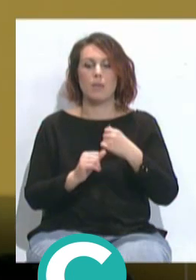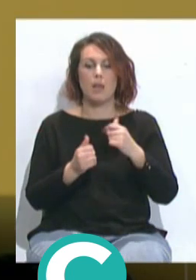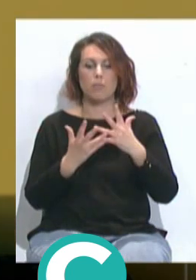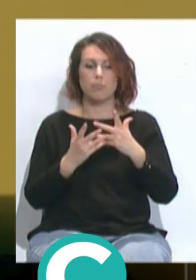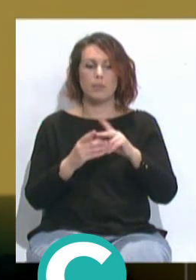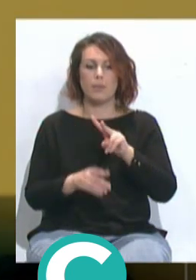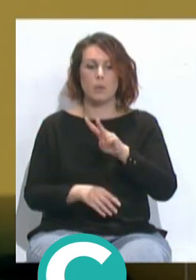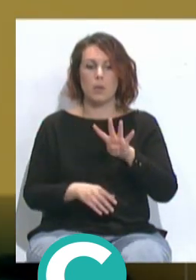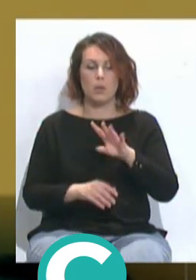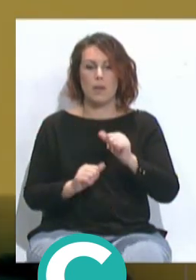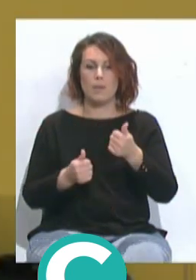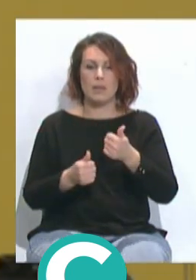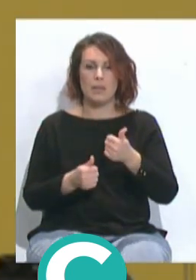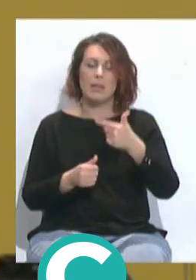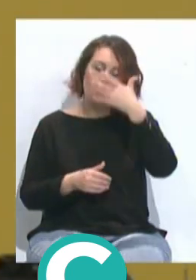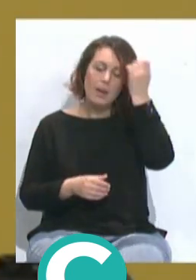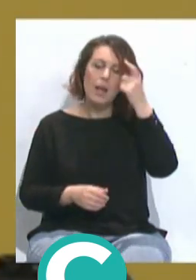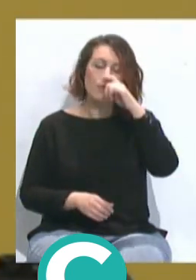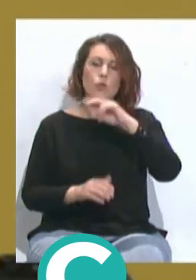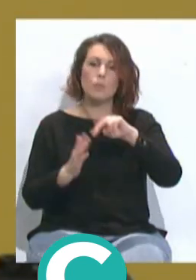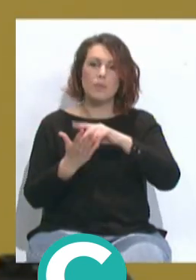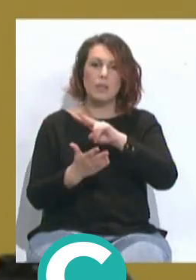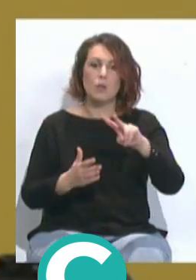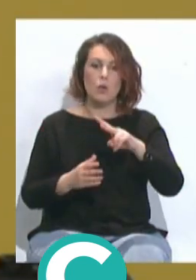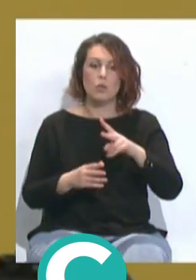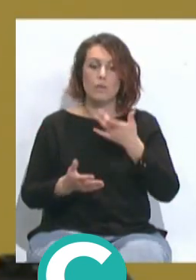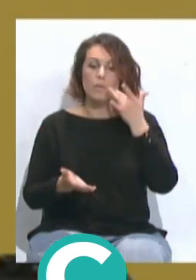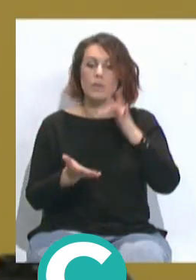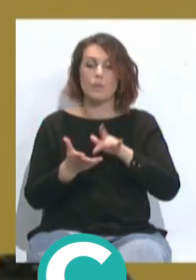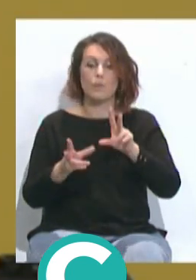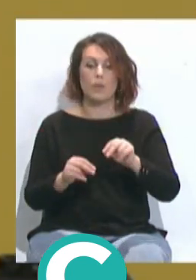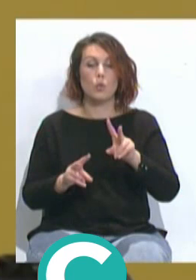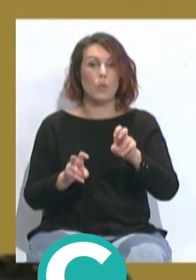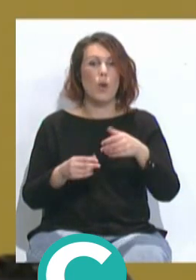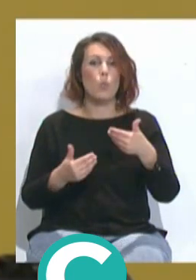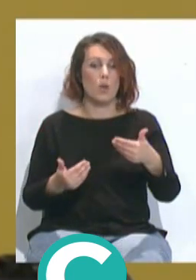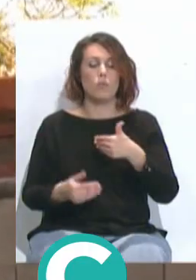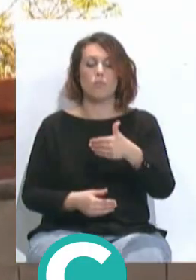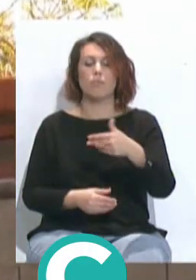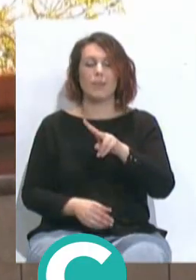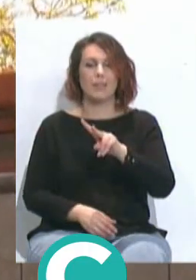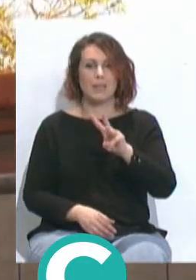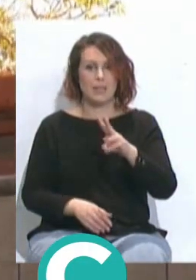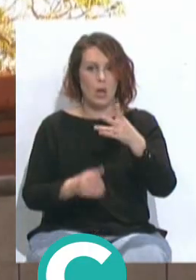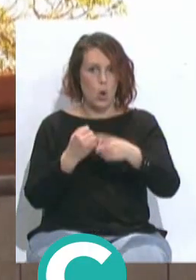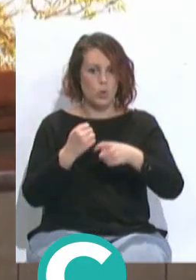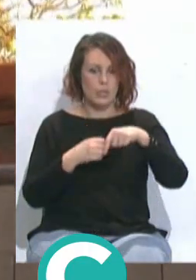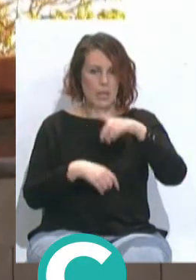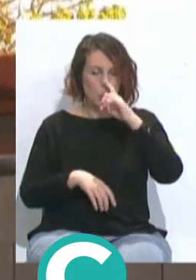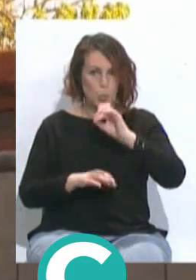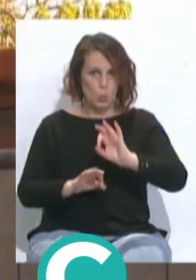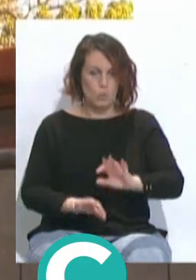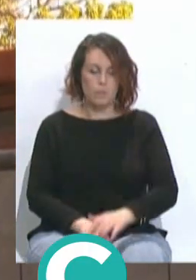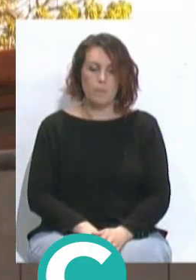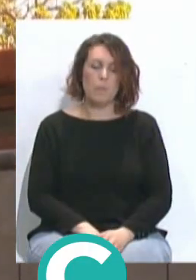24 de abril de 2022 con lo que la nueva fecha de finalización queda fijada para el 23 de agosto de este mismo año